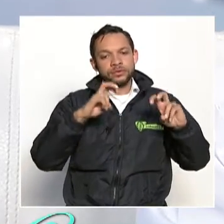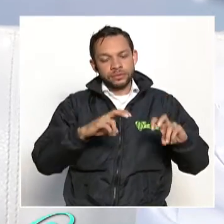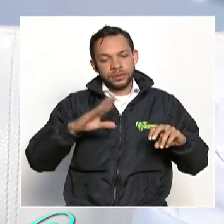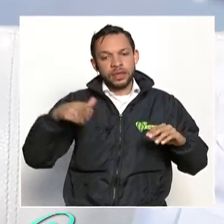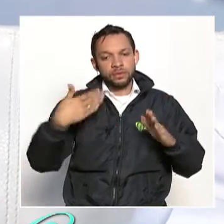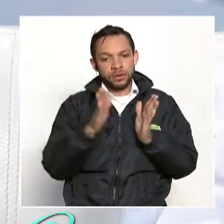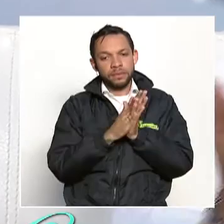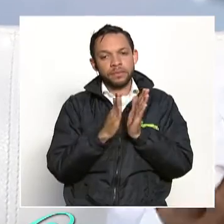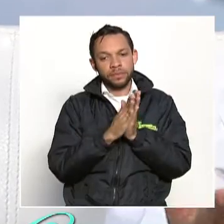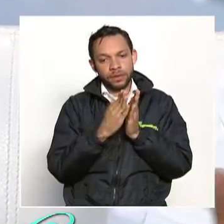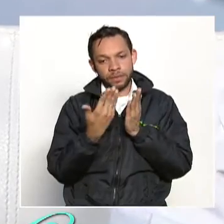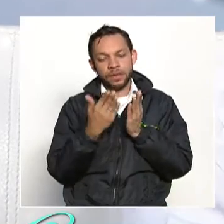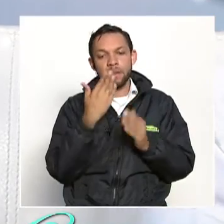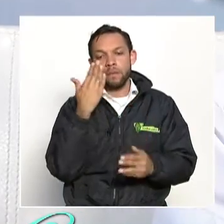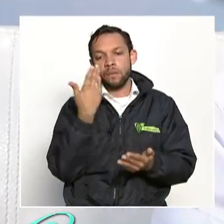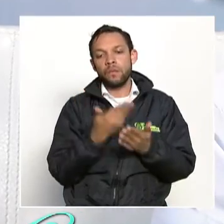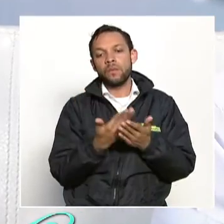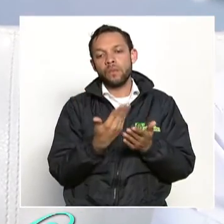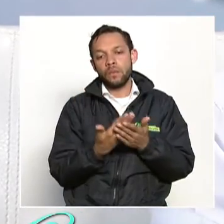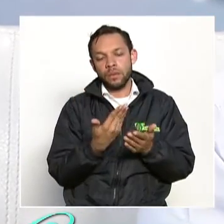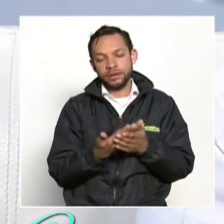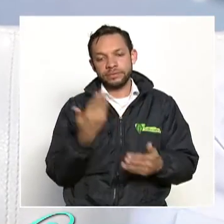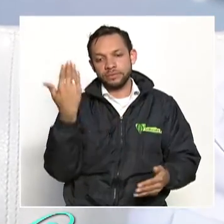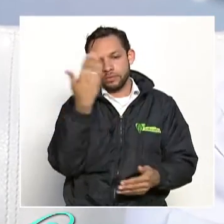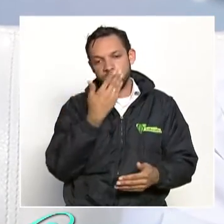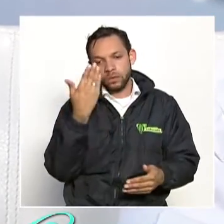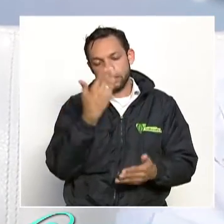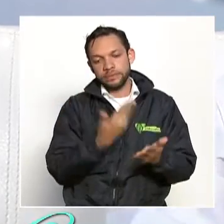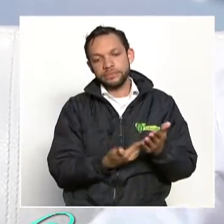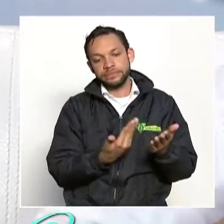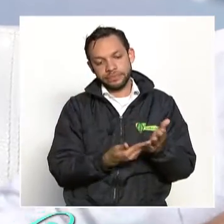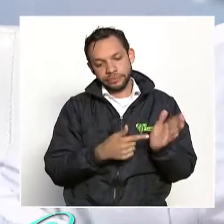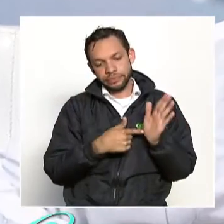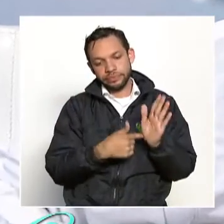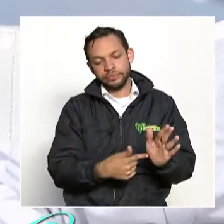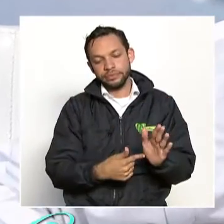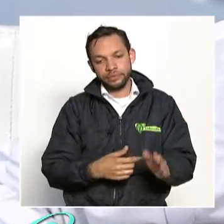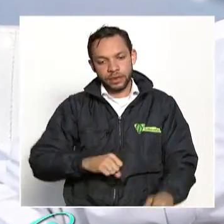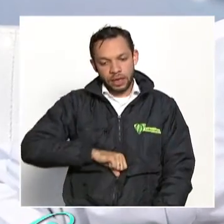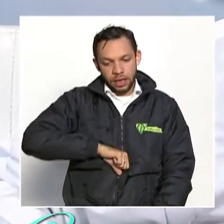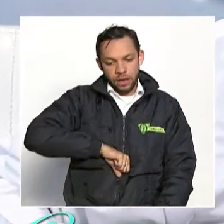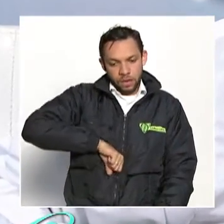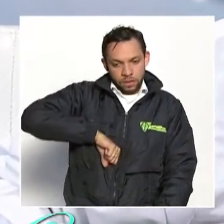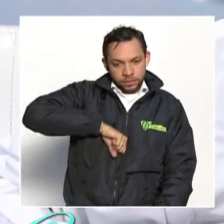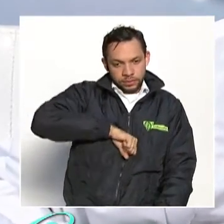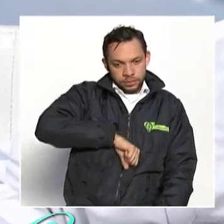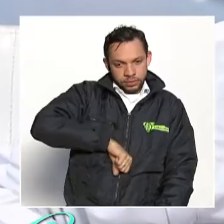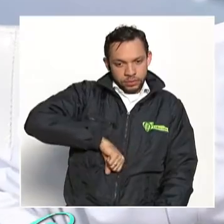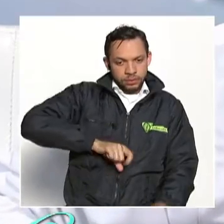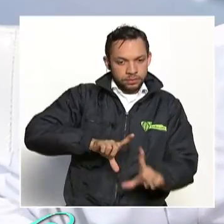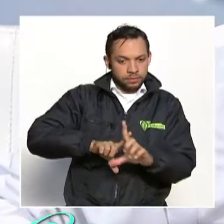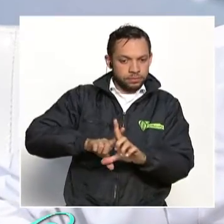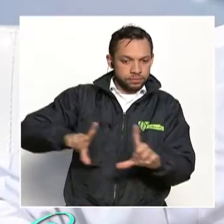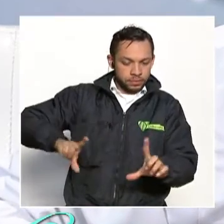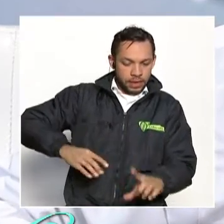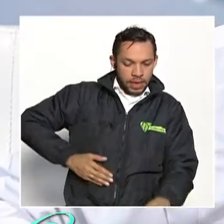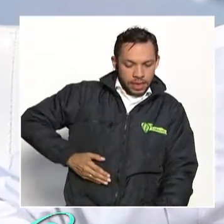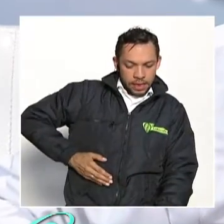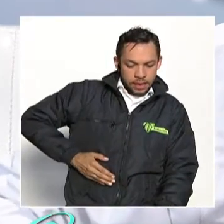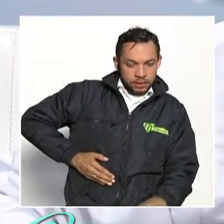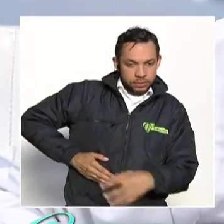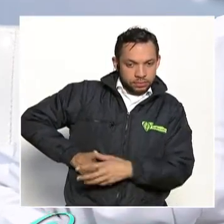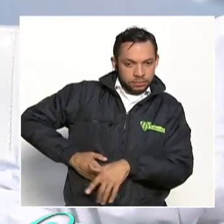mostrarla a la academia y ver resultados tan grandes como con ecografías vemos cómo el hígado graso